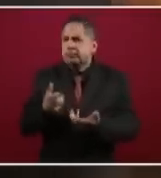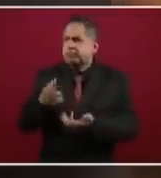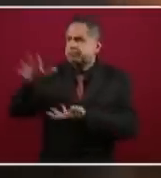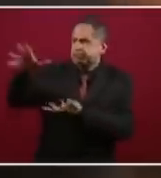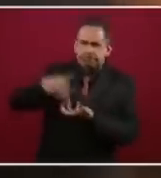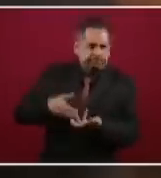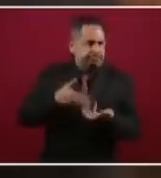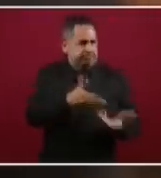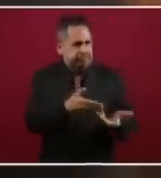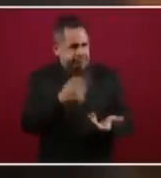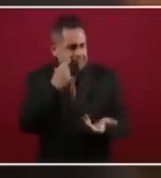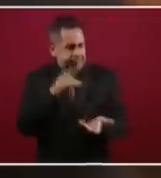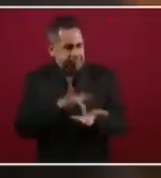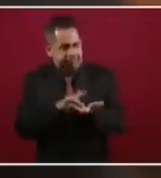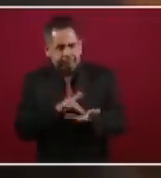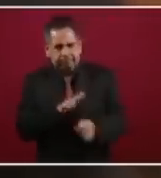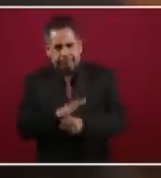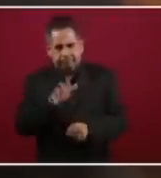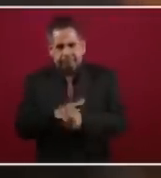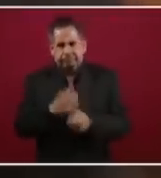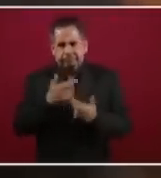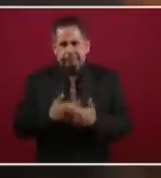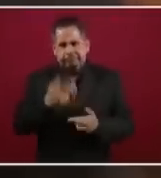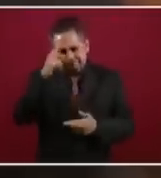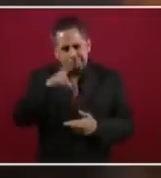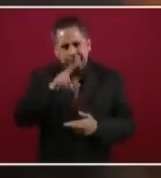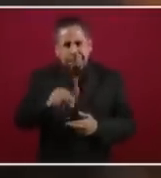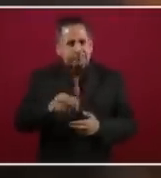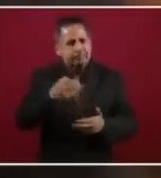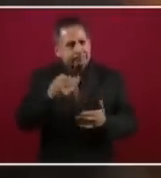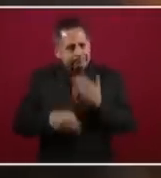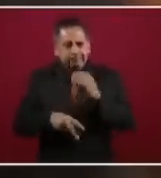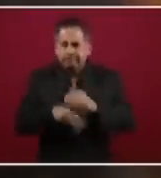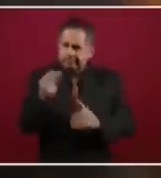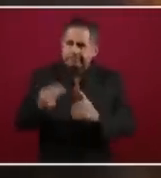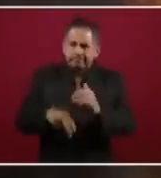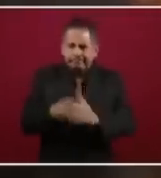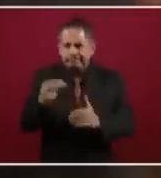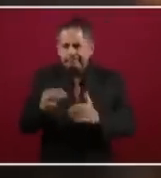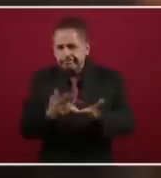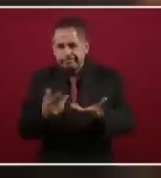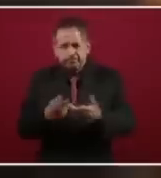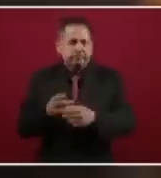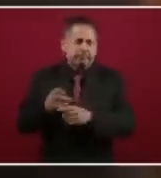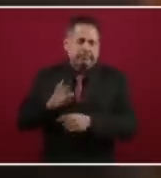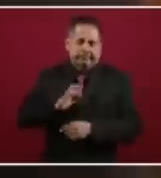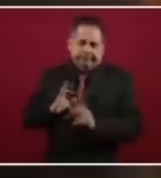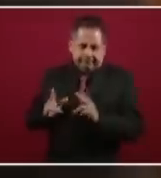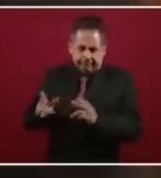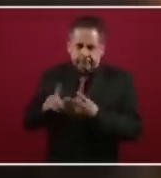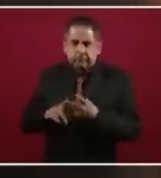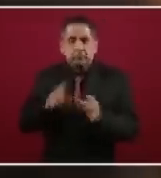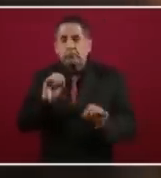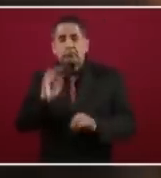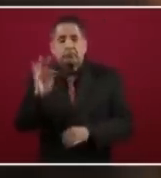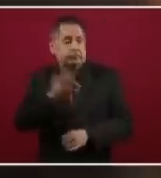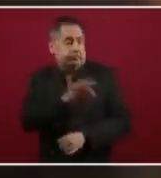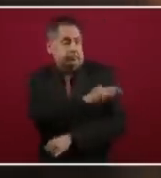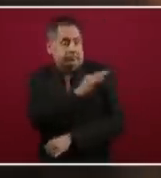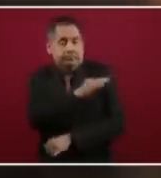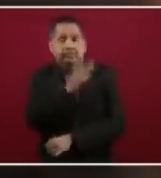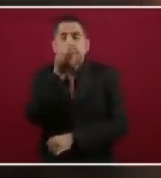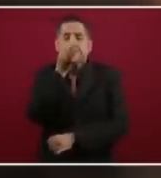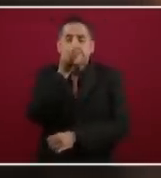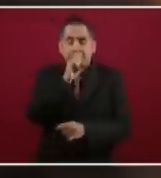subsanar todo este espacio para que no constantemente falten los medicamentos, no solamente contra el cáncer, sino, por ejemplo, vacunas y lo que está sucediendo